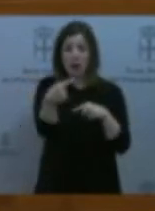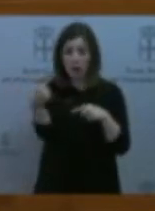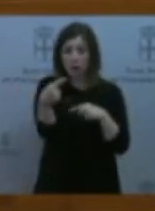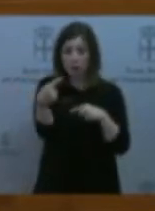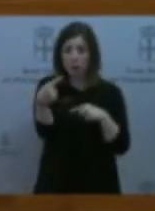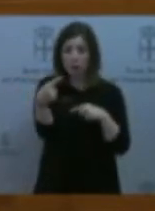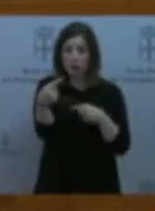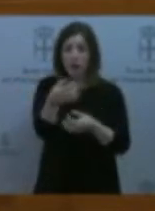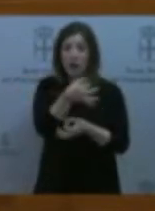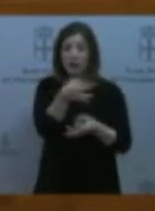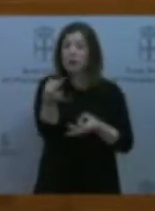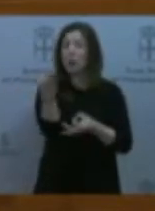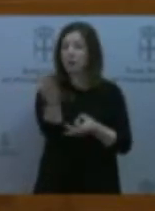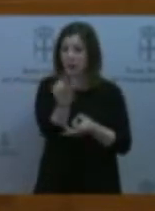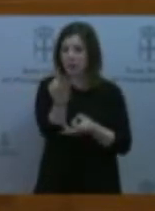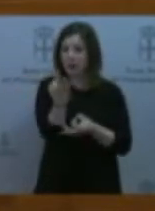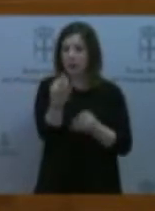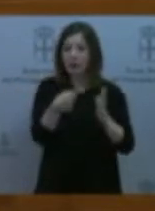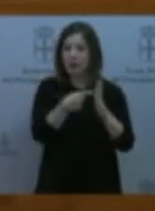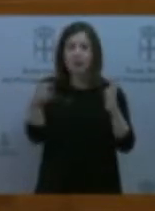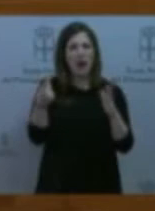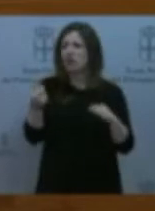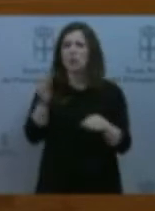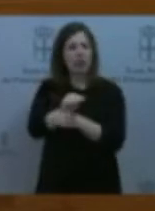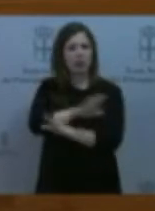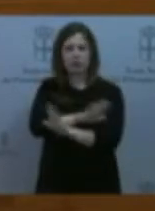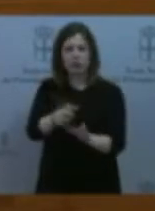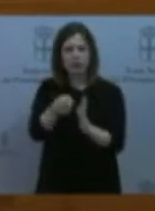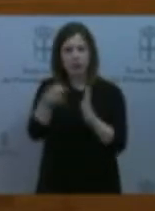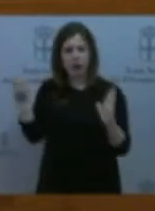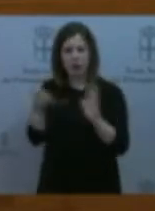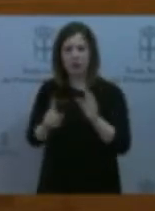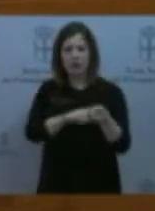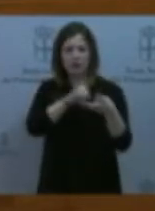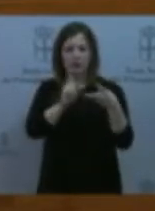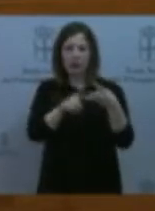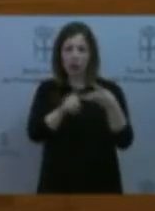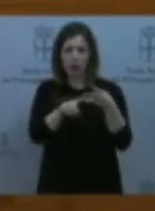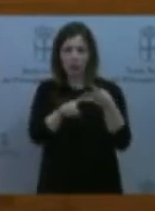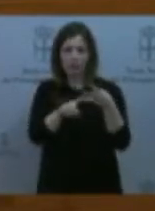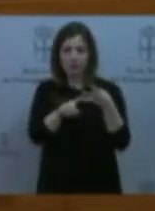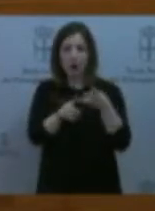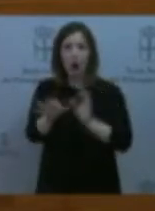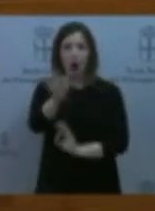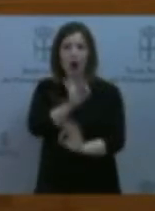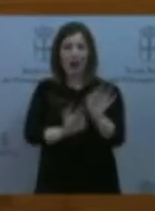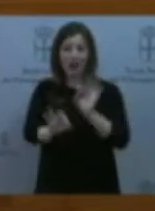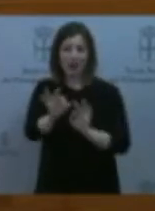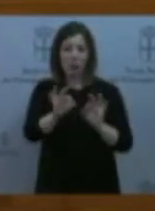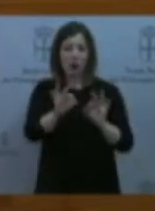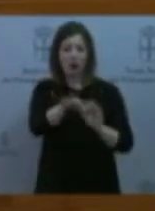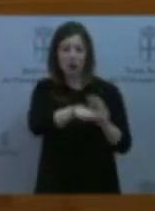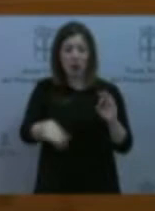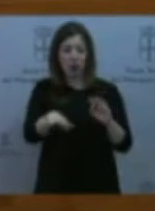retirada de subvenciones. En tercer lugar, organizar el pastoreo. En cuarto lugar, desbroces y otras mejoras